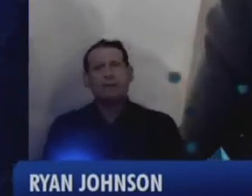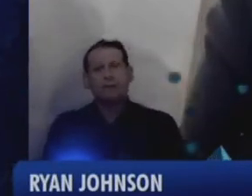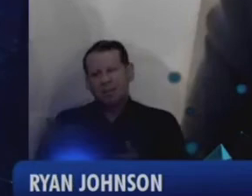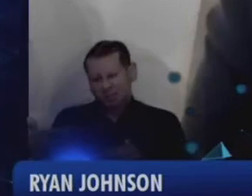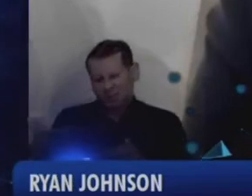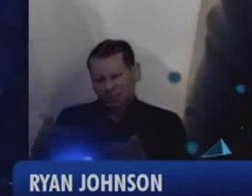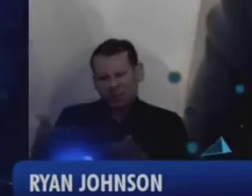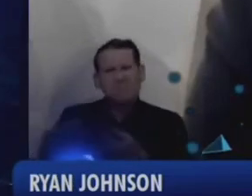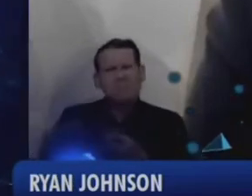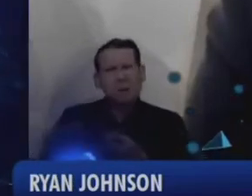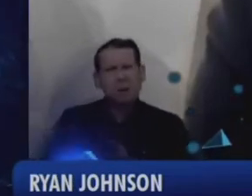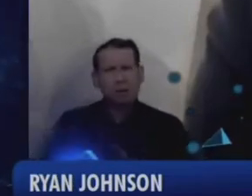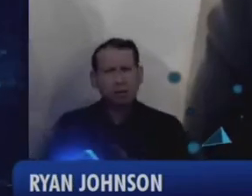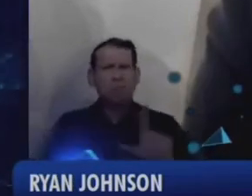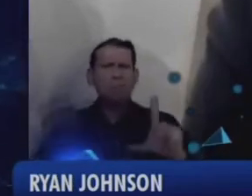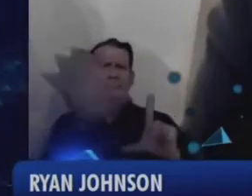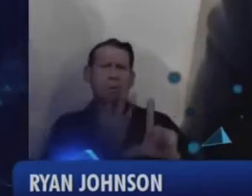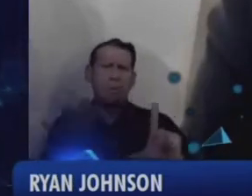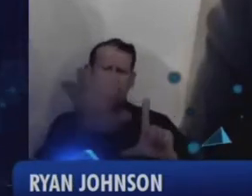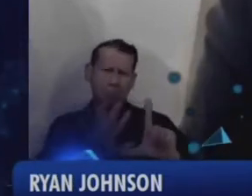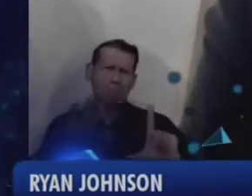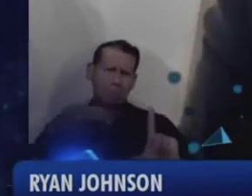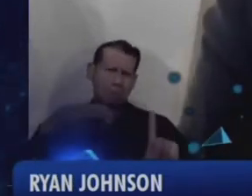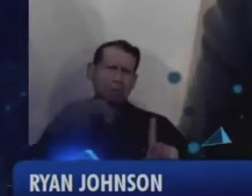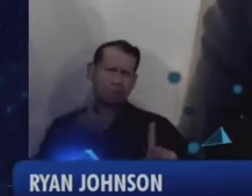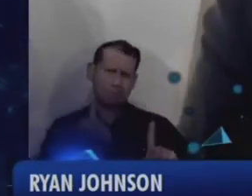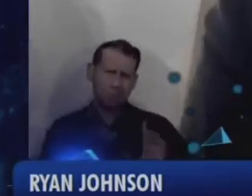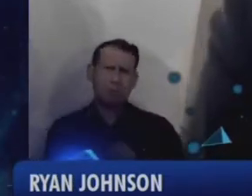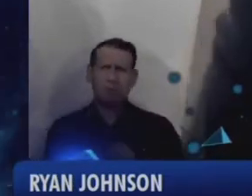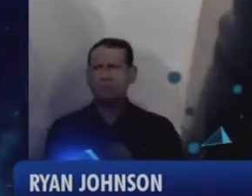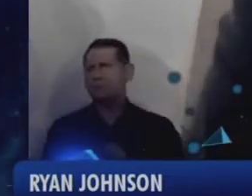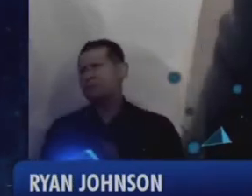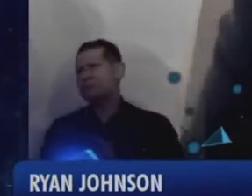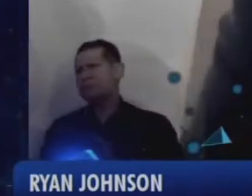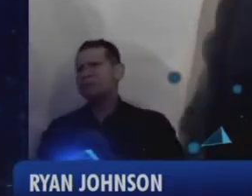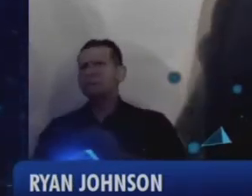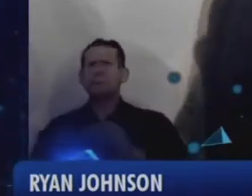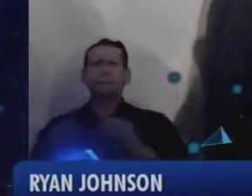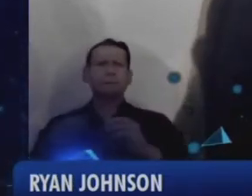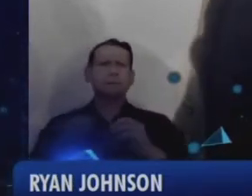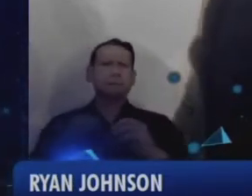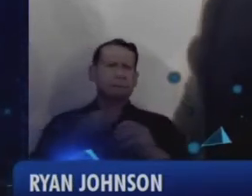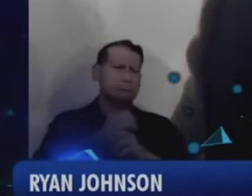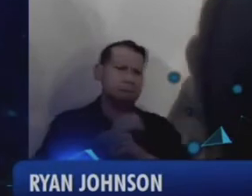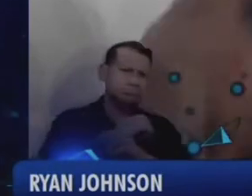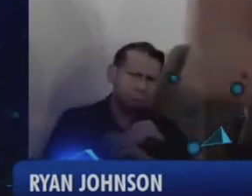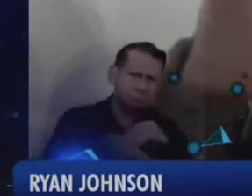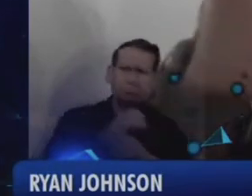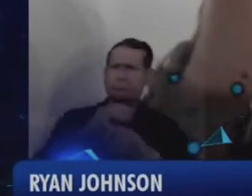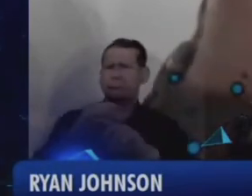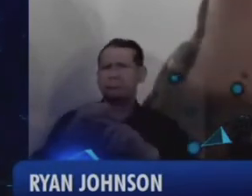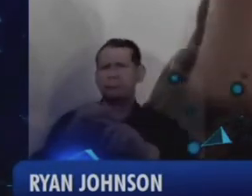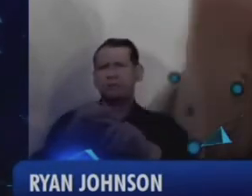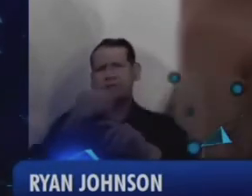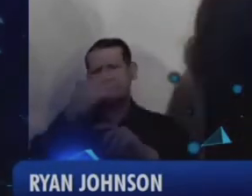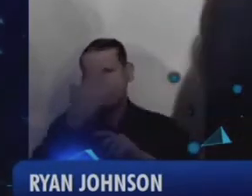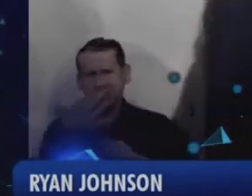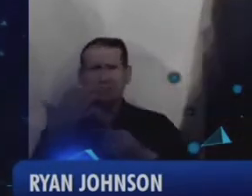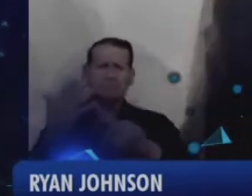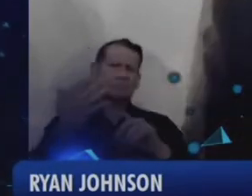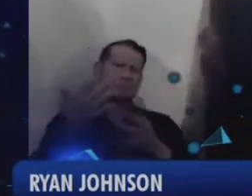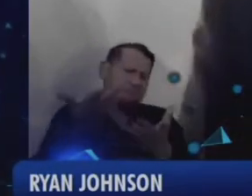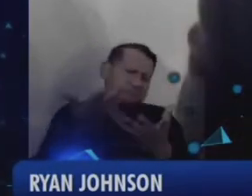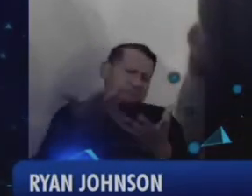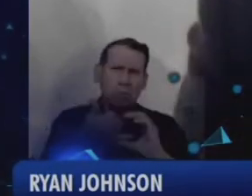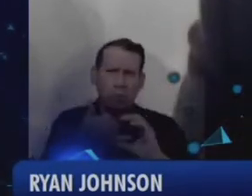HD y comunicaciones de redes sociales, etc. Entonces, una llamada de WhatsApp, etcétera,